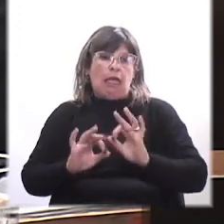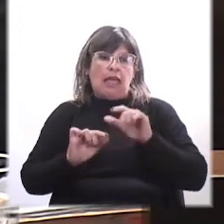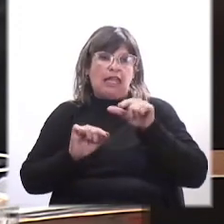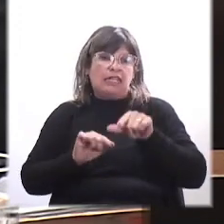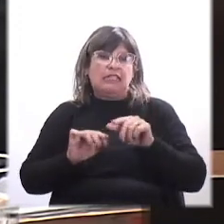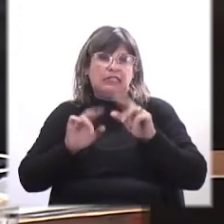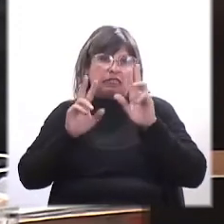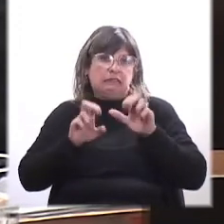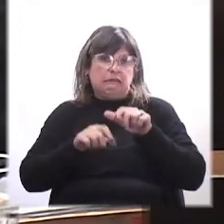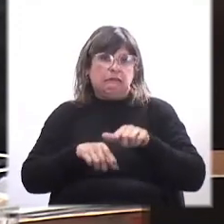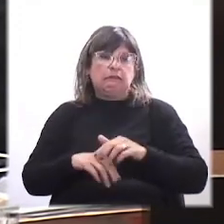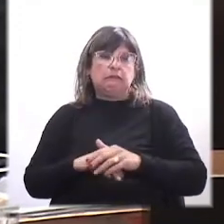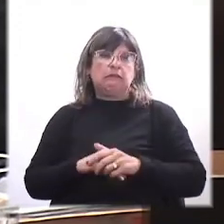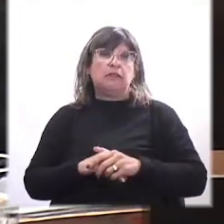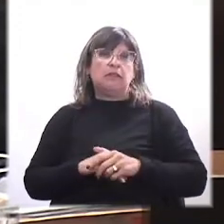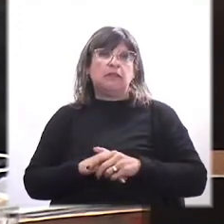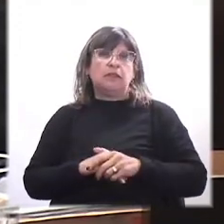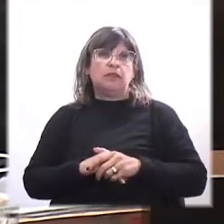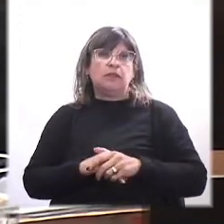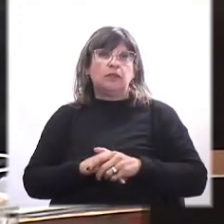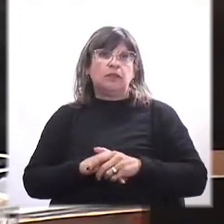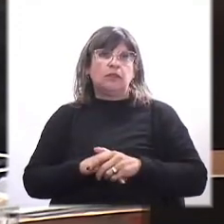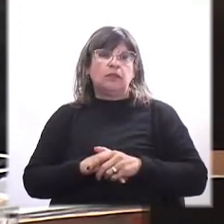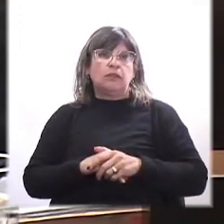esa materia.